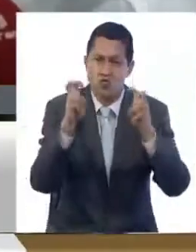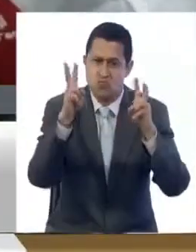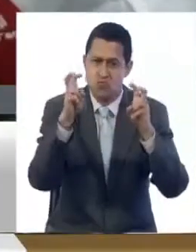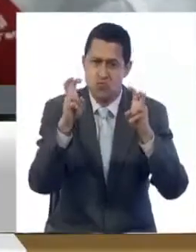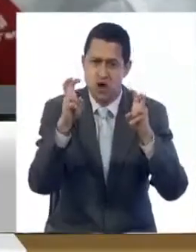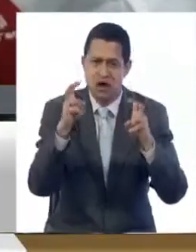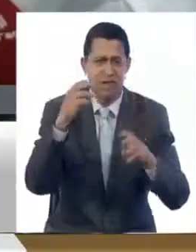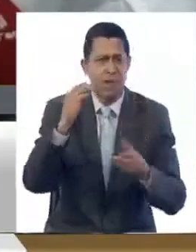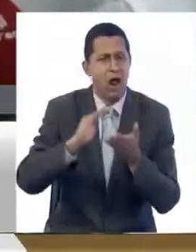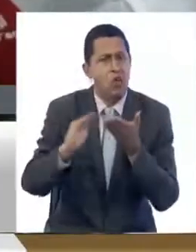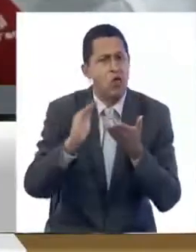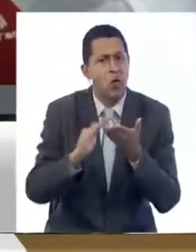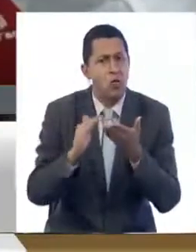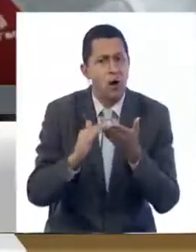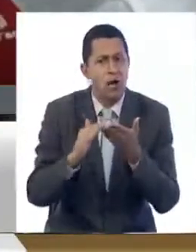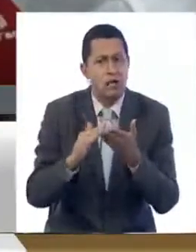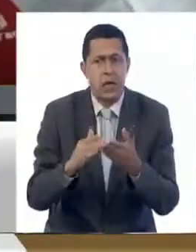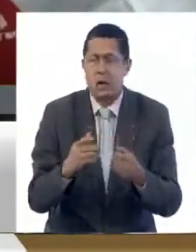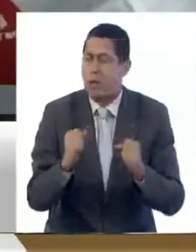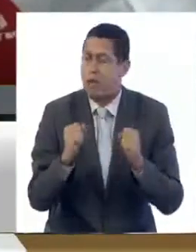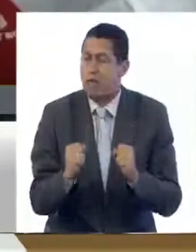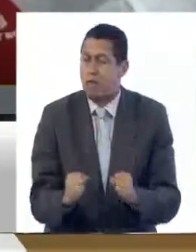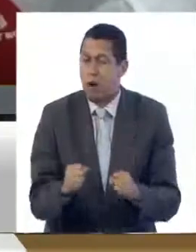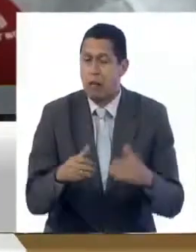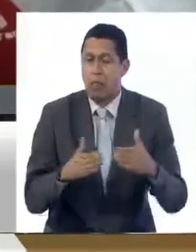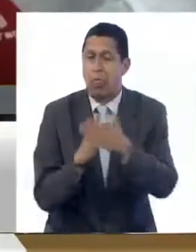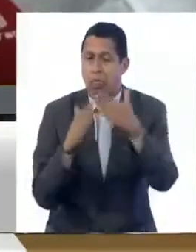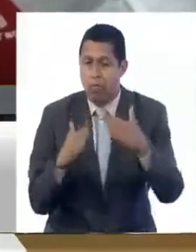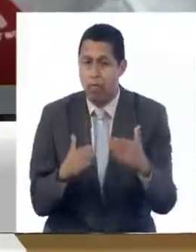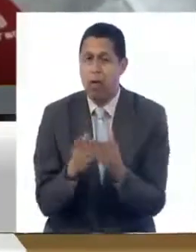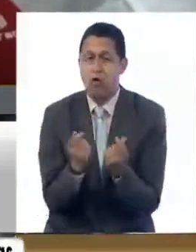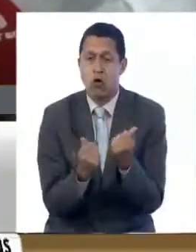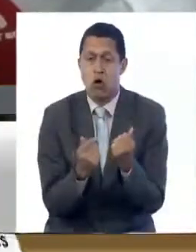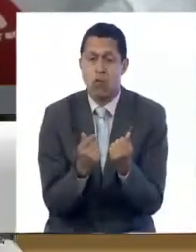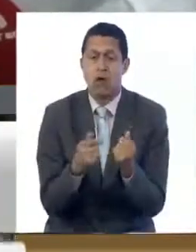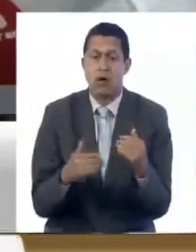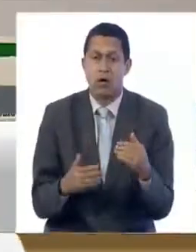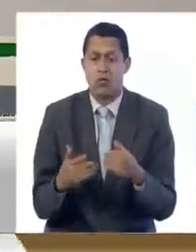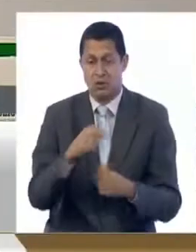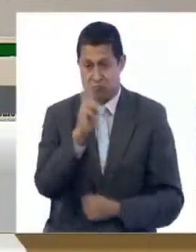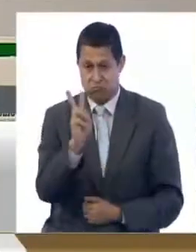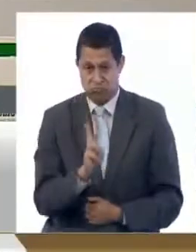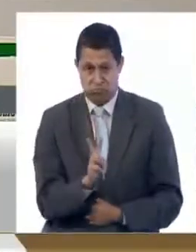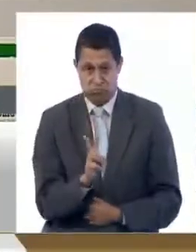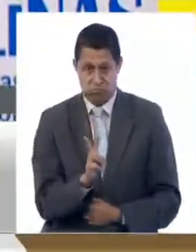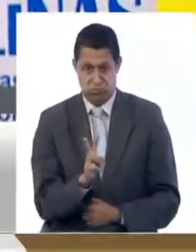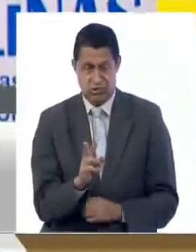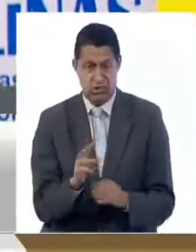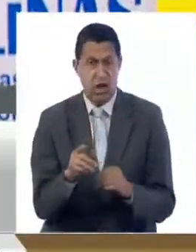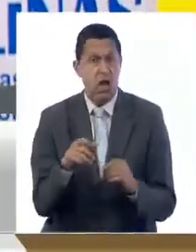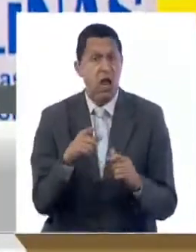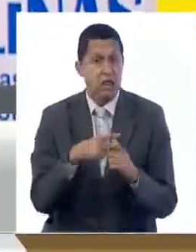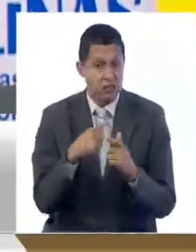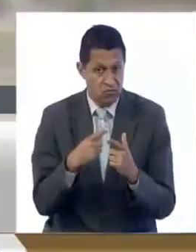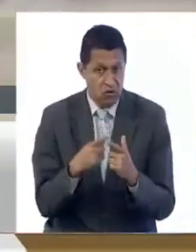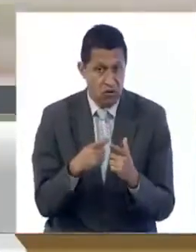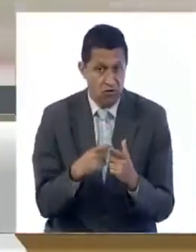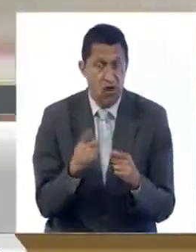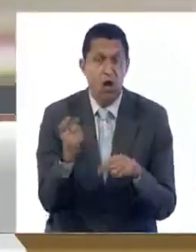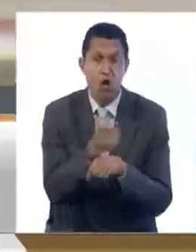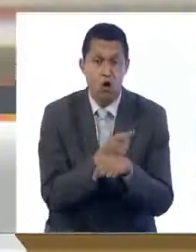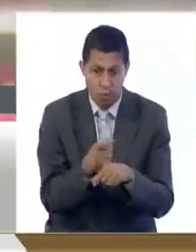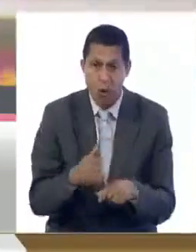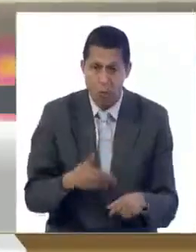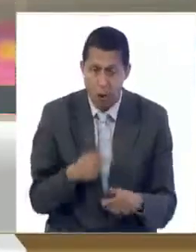es para solventar el recrudecimiento del bloqueo económico y financiero contra Venezuela. Y en este sentido manifestó que el gobierno